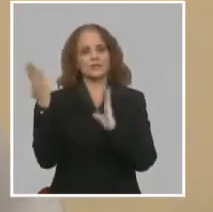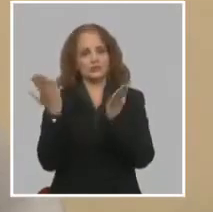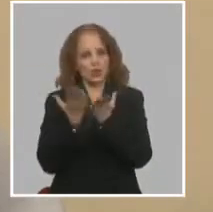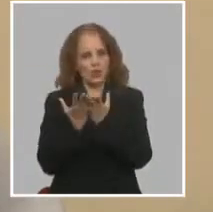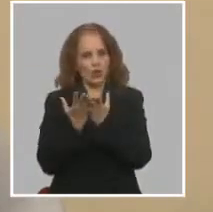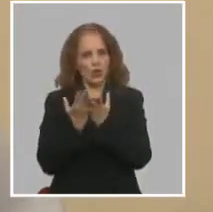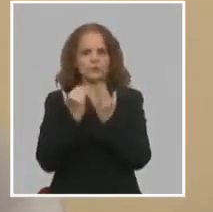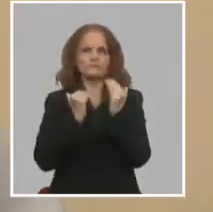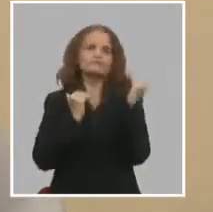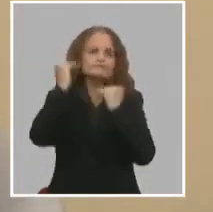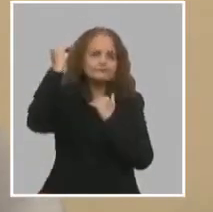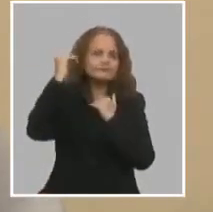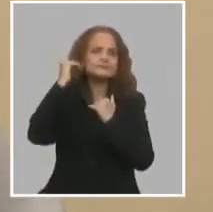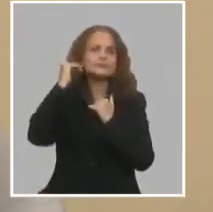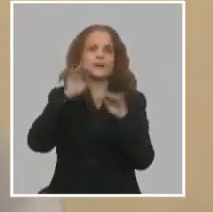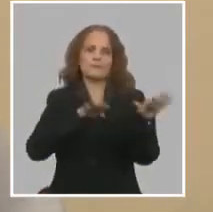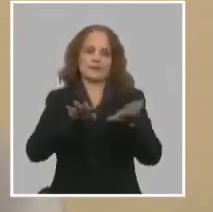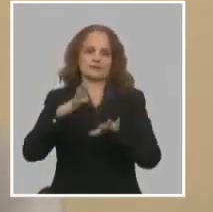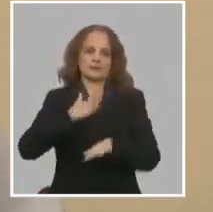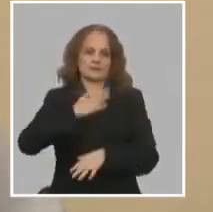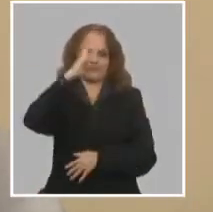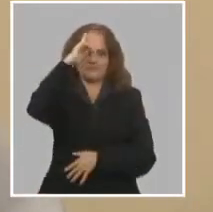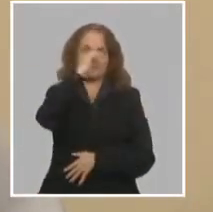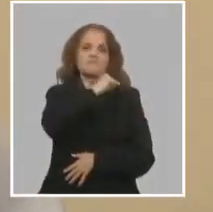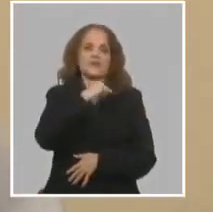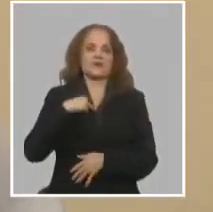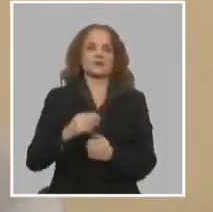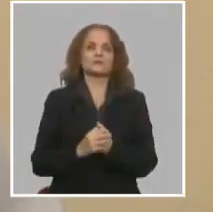Esa es mi percepción de